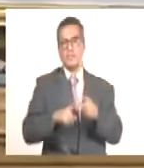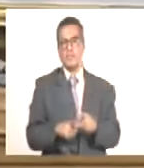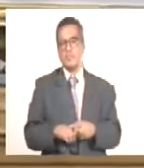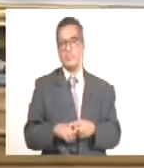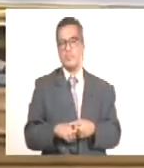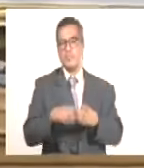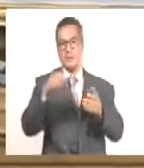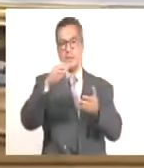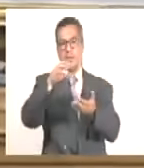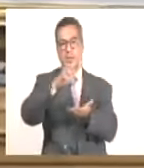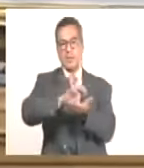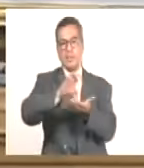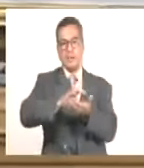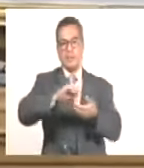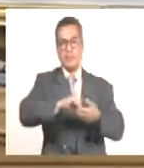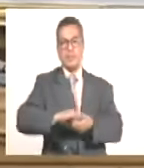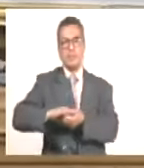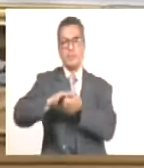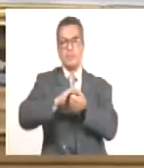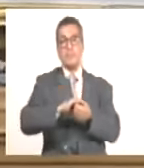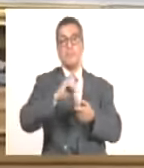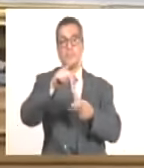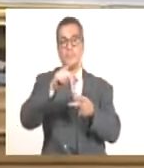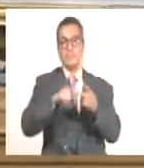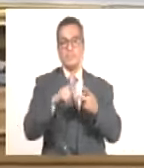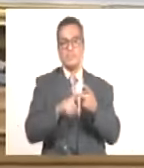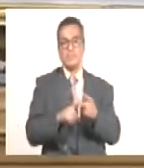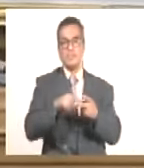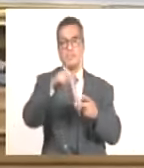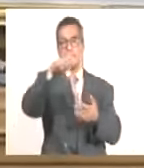de la ciudad de Trujillo, de su capital, quien fuera fundado en